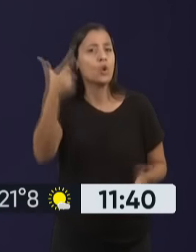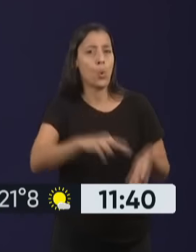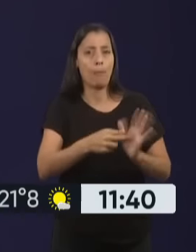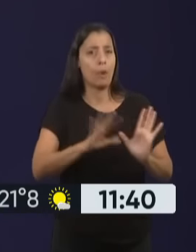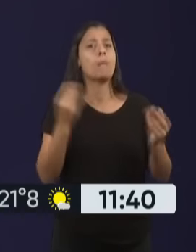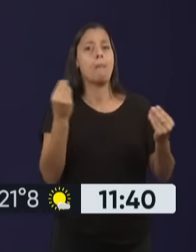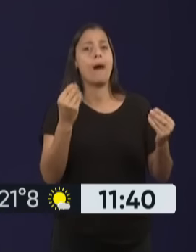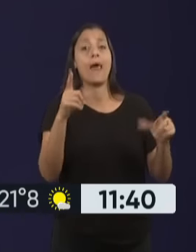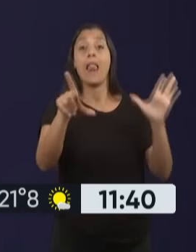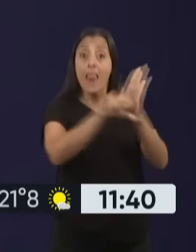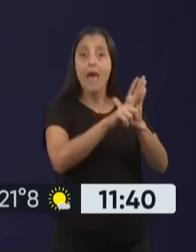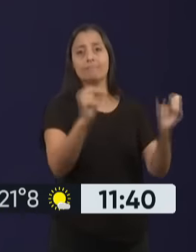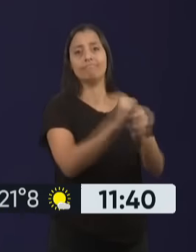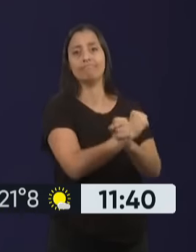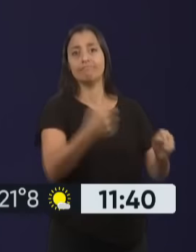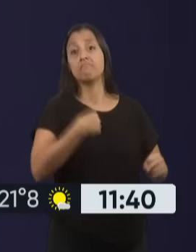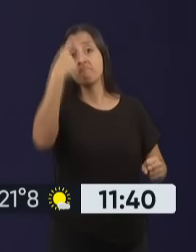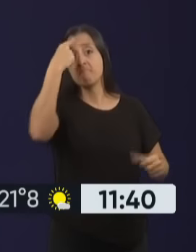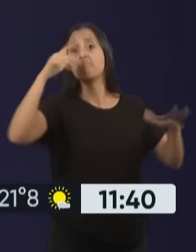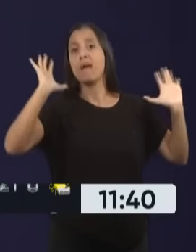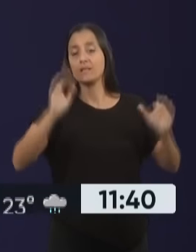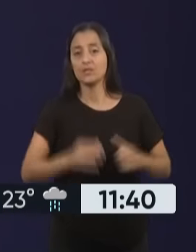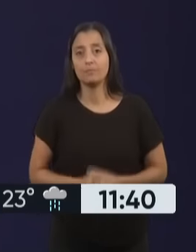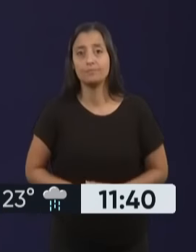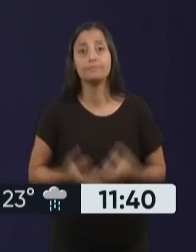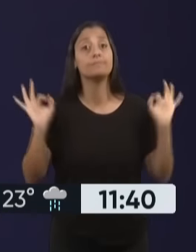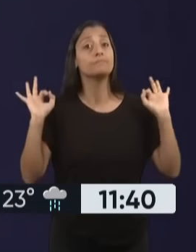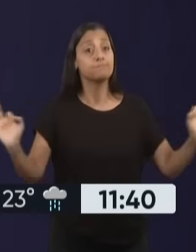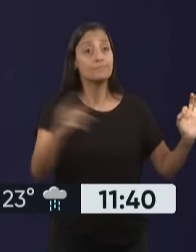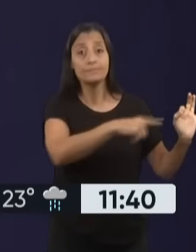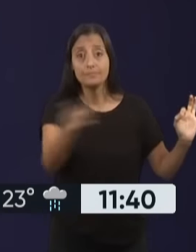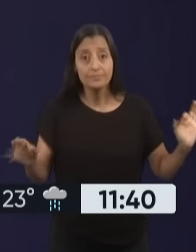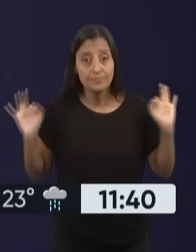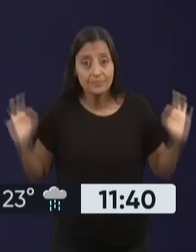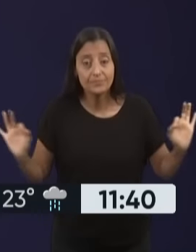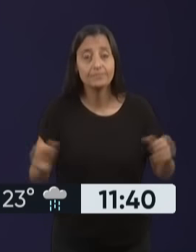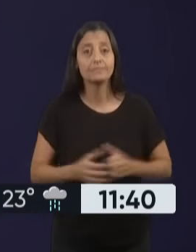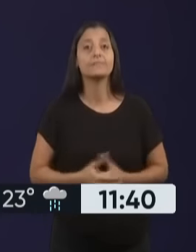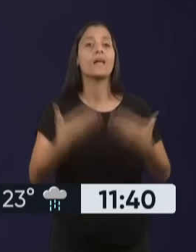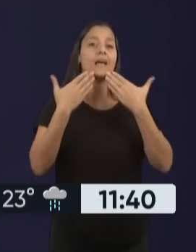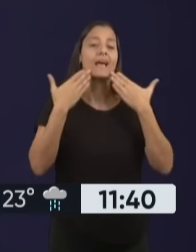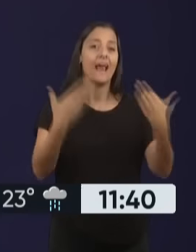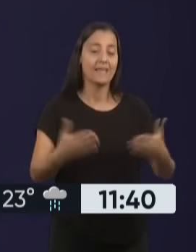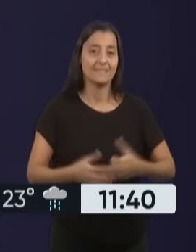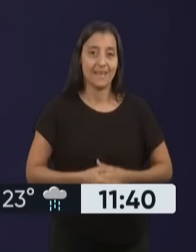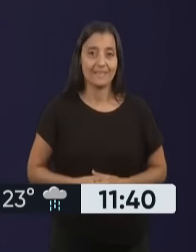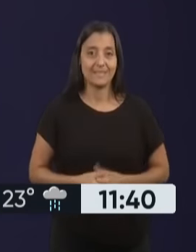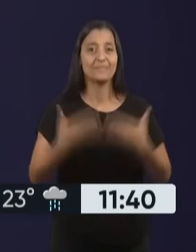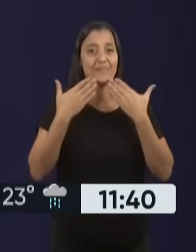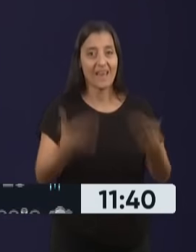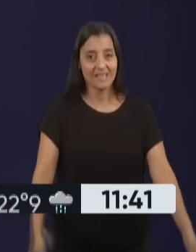efectivamente la ley sea una realidad he terminado Gracias eh